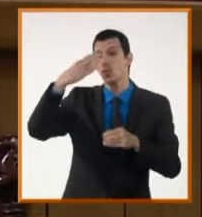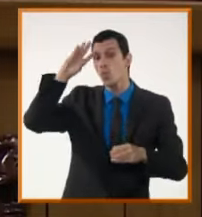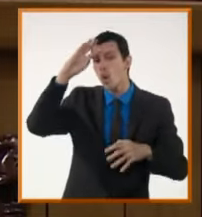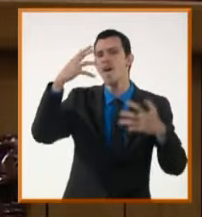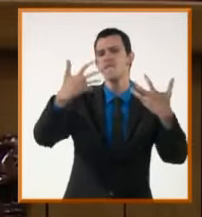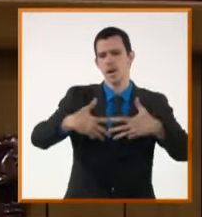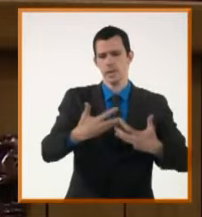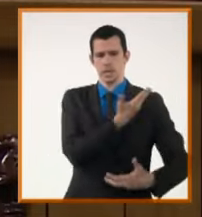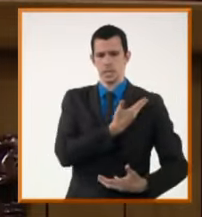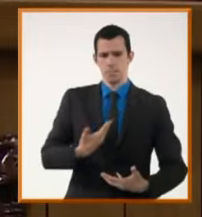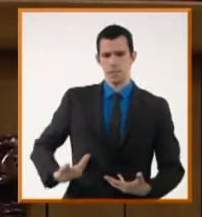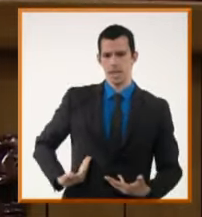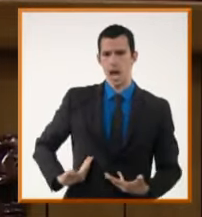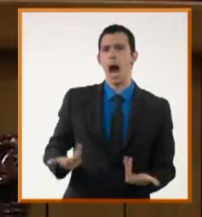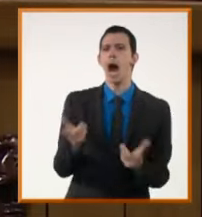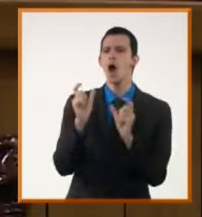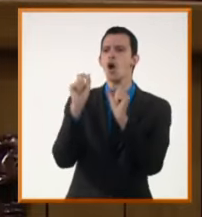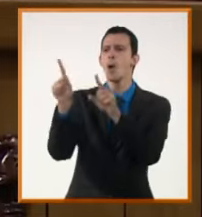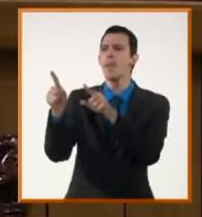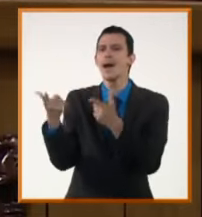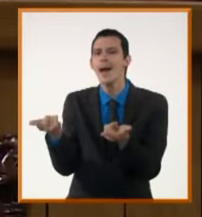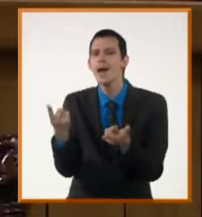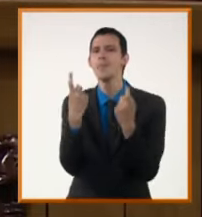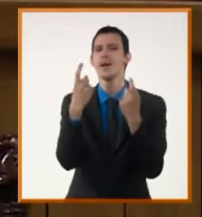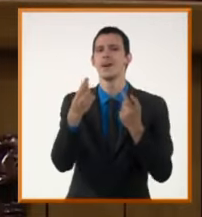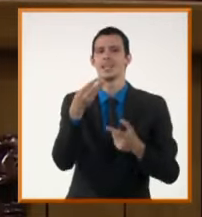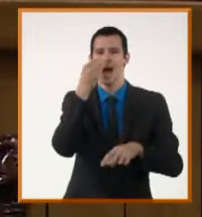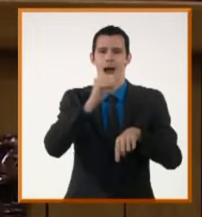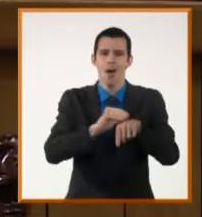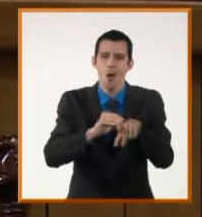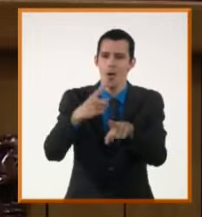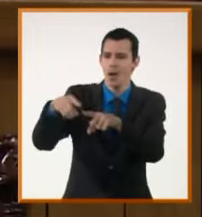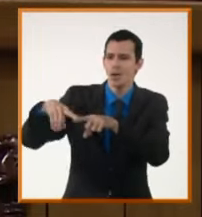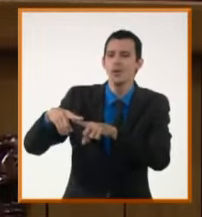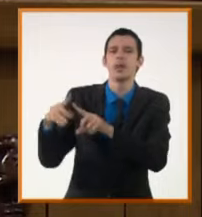esos ingresos a los productores para que puedan seguir produciendo.